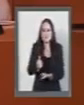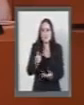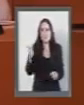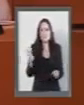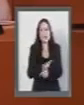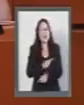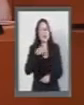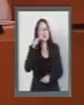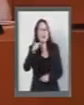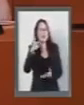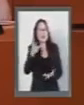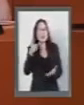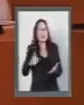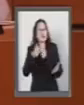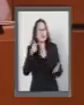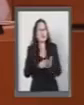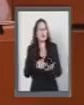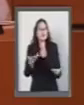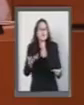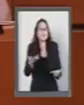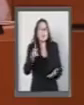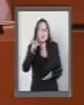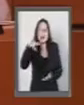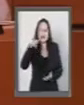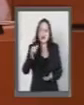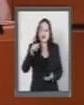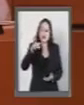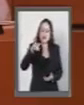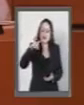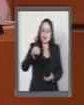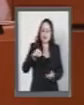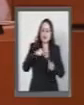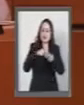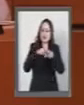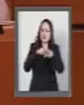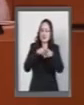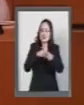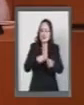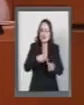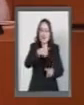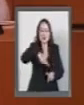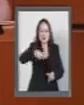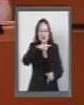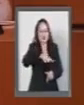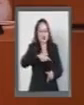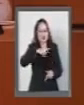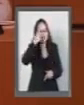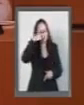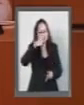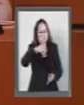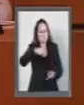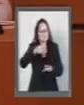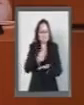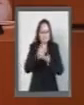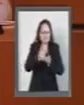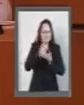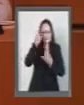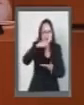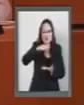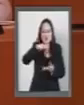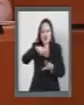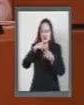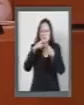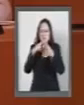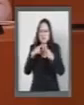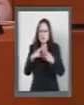pasó ahora. Peña Nieto lo seguirá usando hasta que se pudran. Para